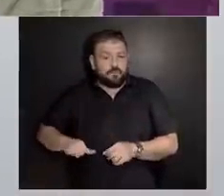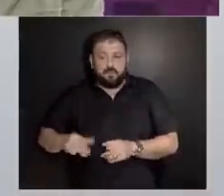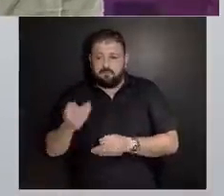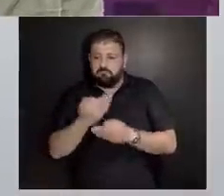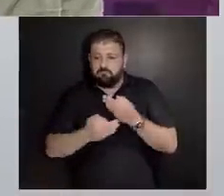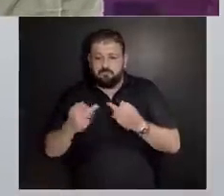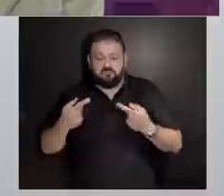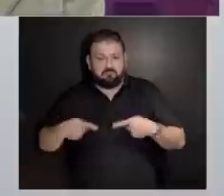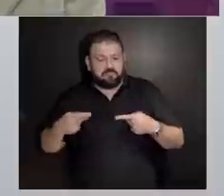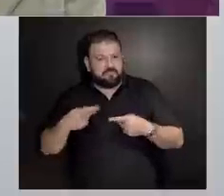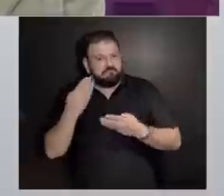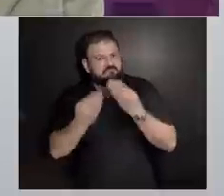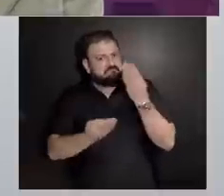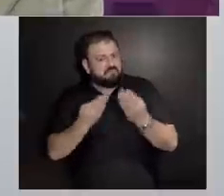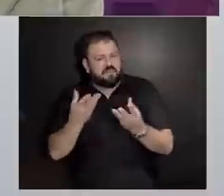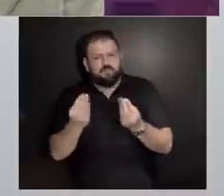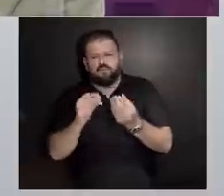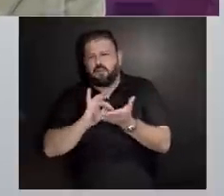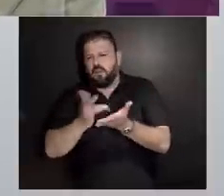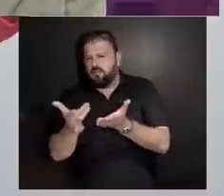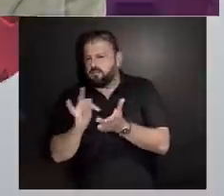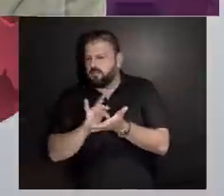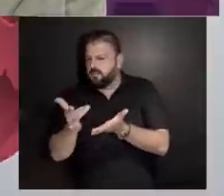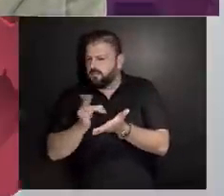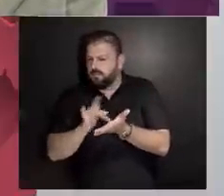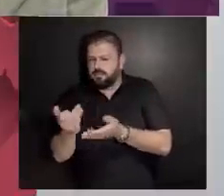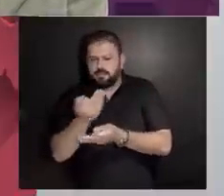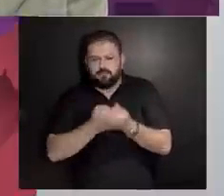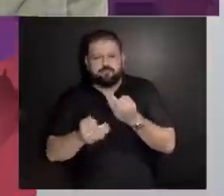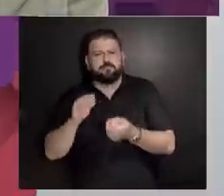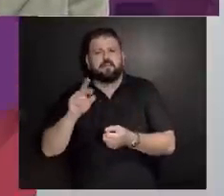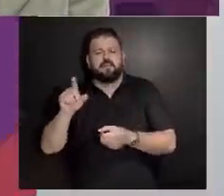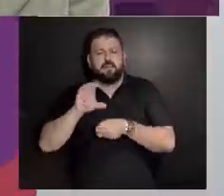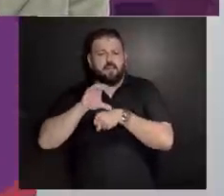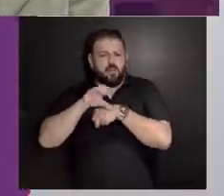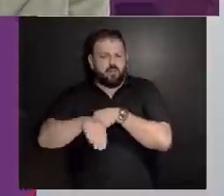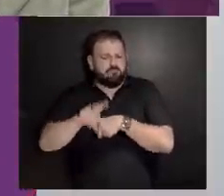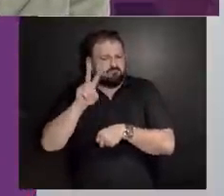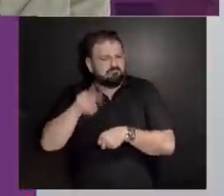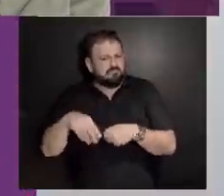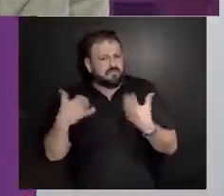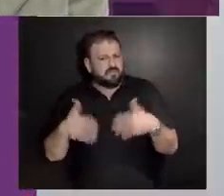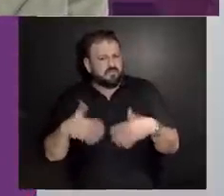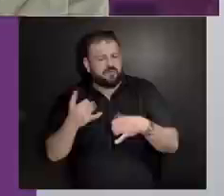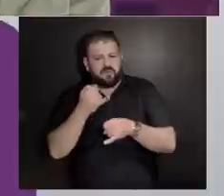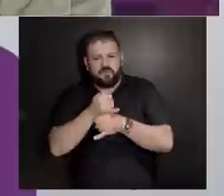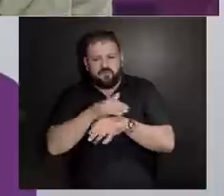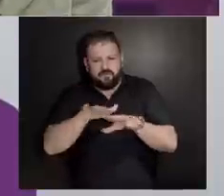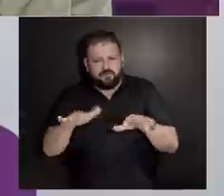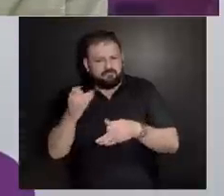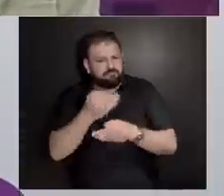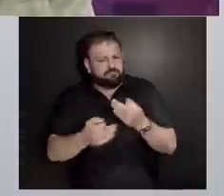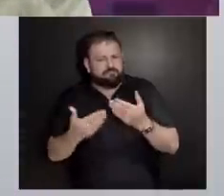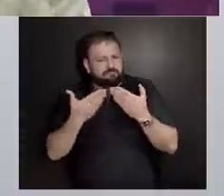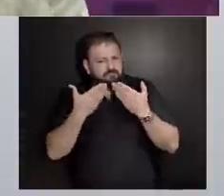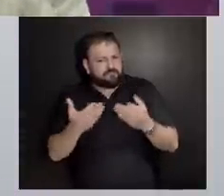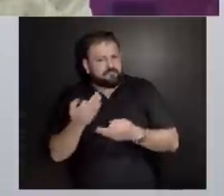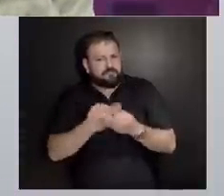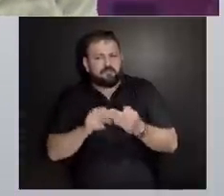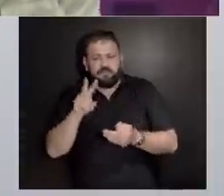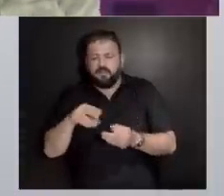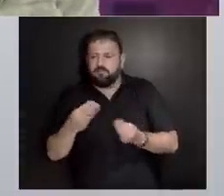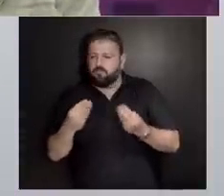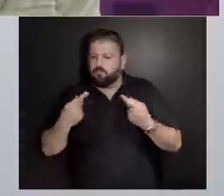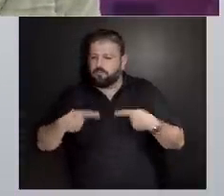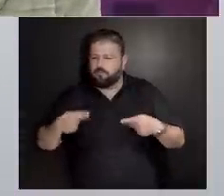mundo les manda gracias. Muchas gracias desde Bogotá, excelente información, excelente entrenamiento, todo el mundo está